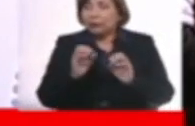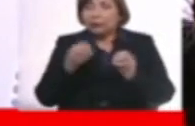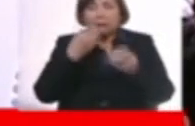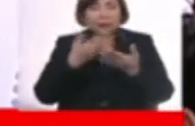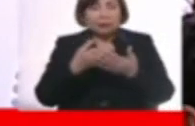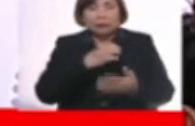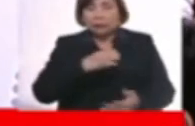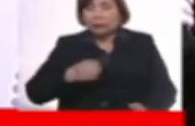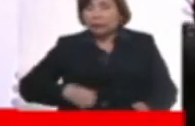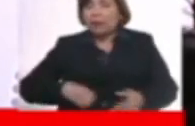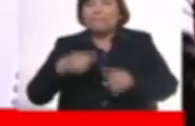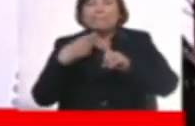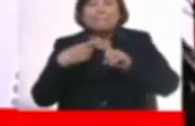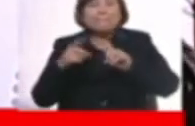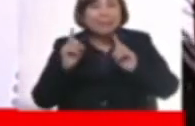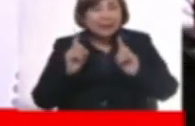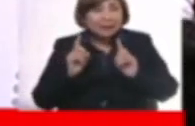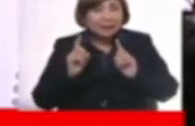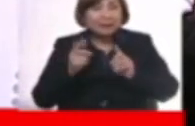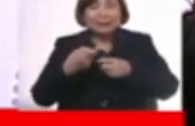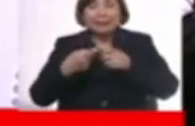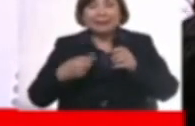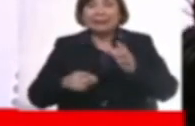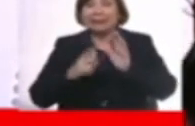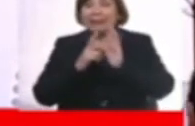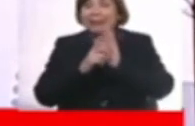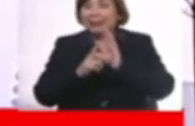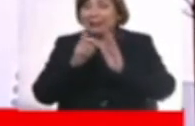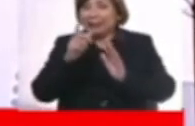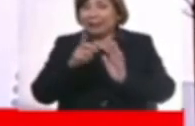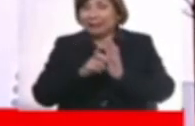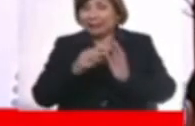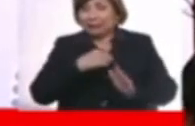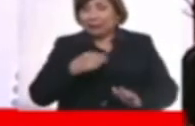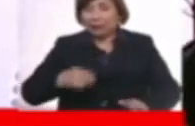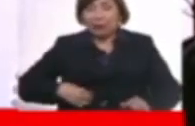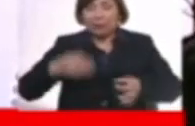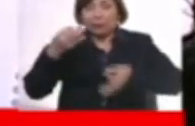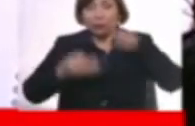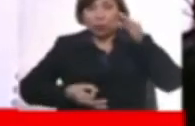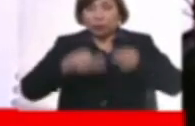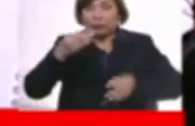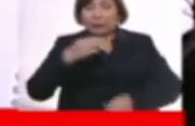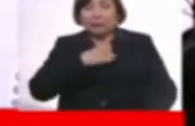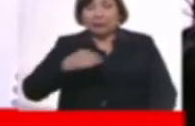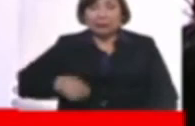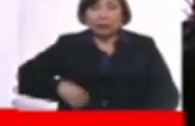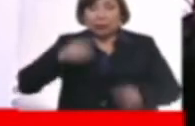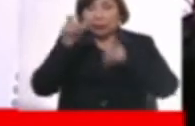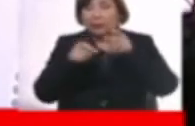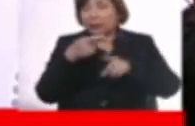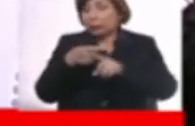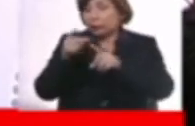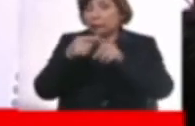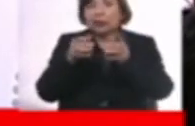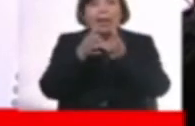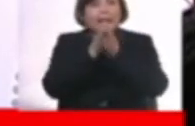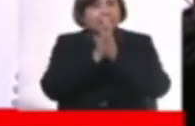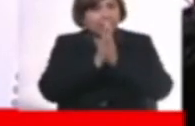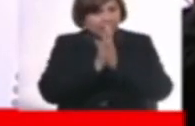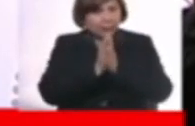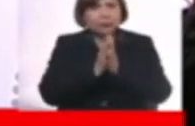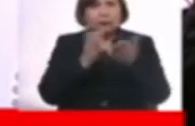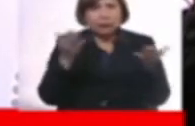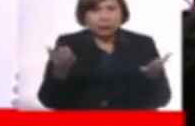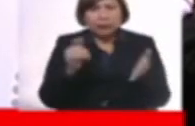ha activado el consejo de estado Pese a que desde el legislativo y de El Poder Judicial y el Ministerio Público y otras entidades han pedido que